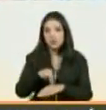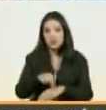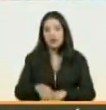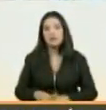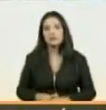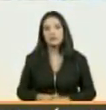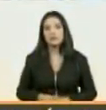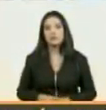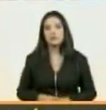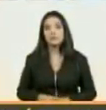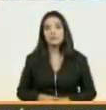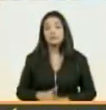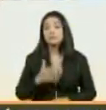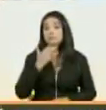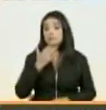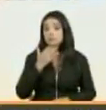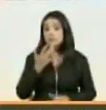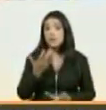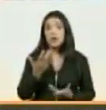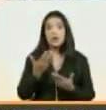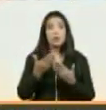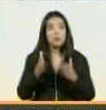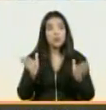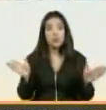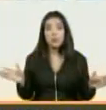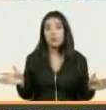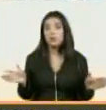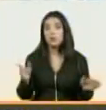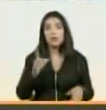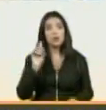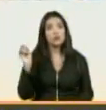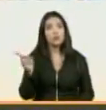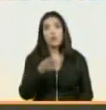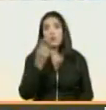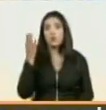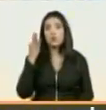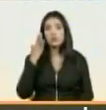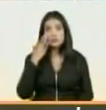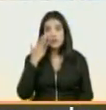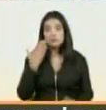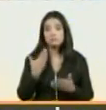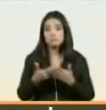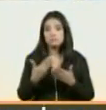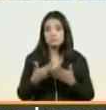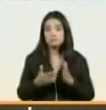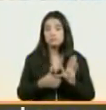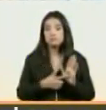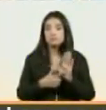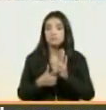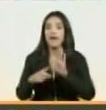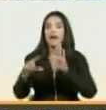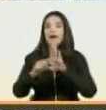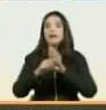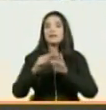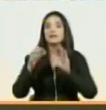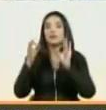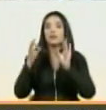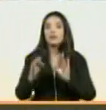hecho comunicacional público y notorio y consta en la Gaceta Oficial